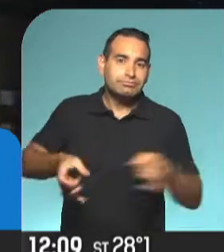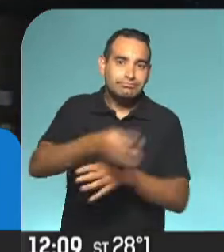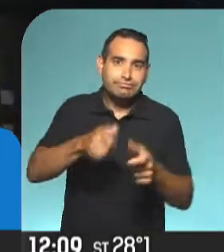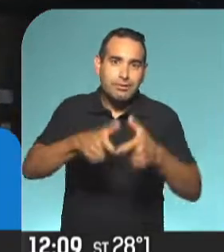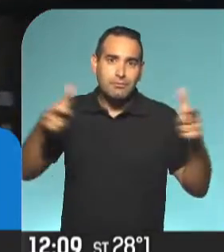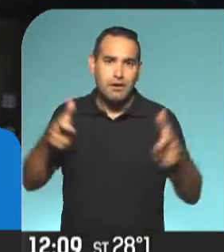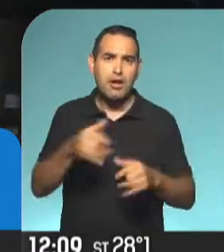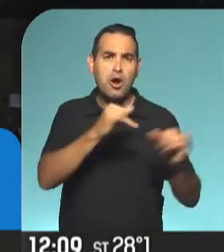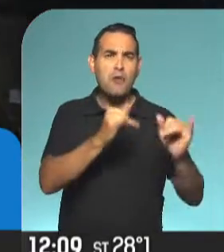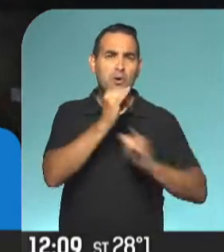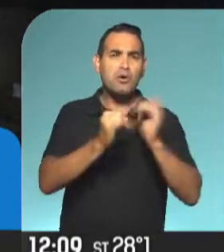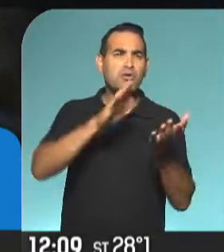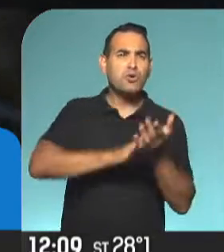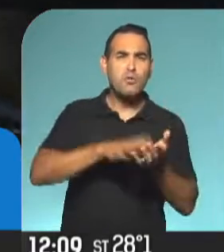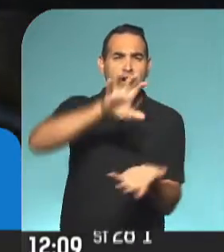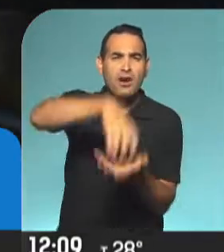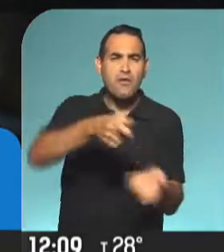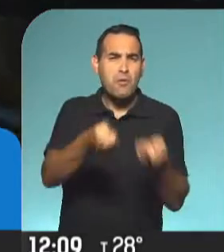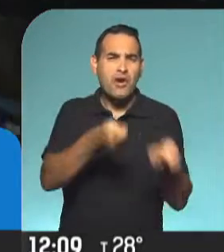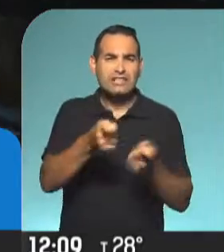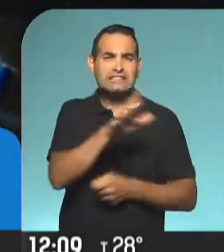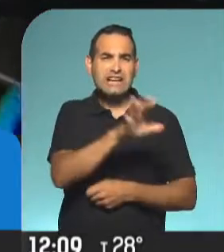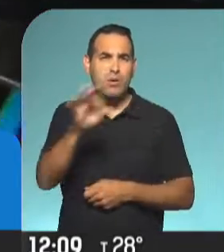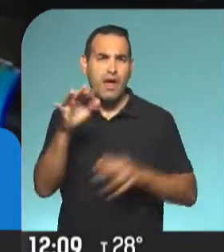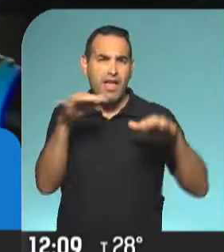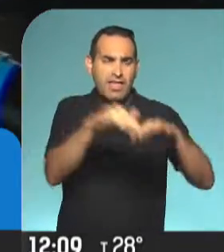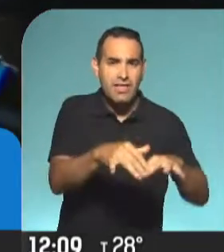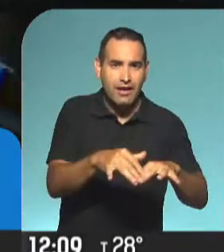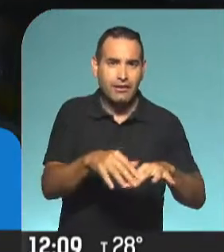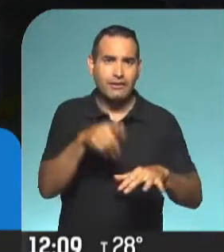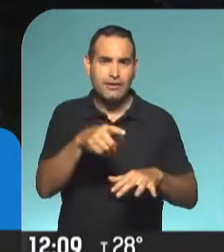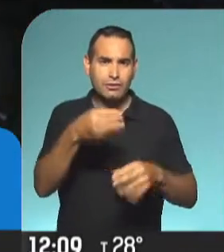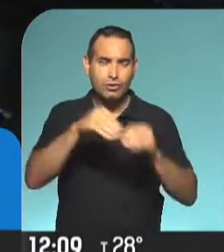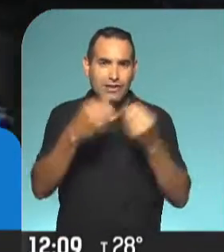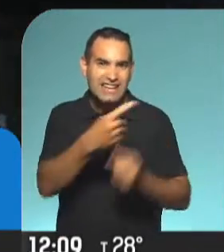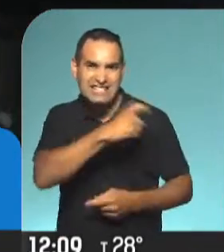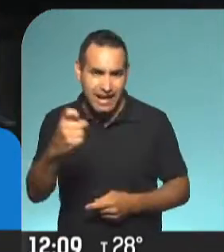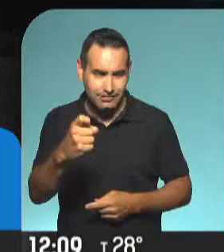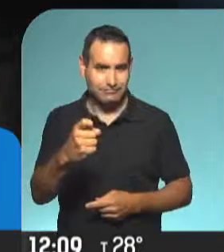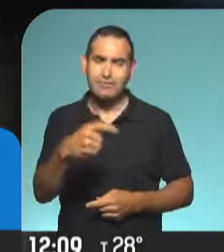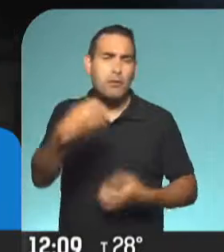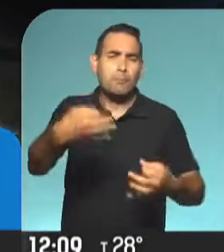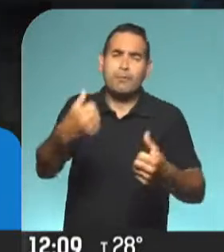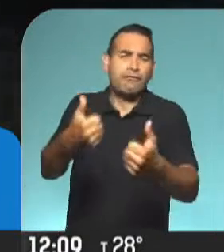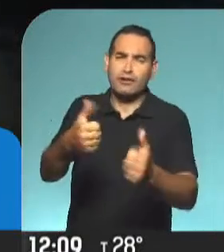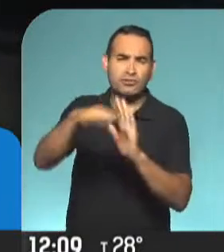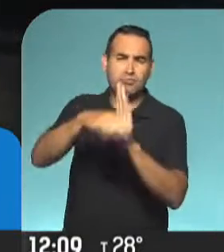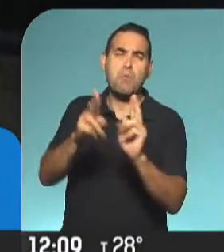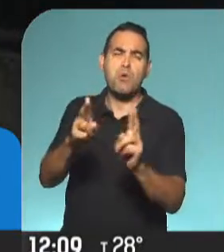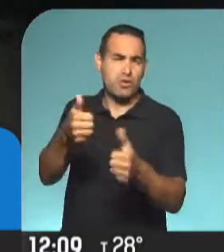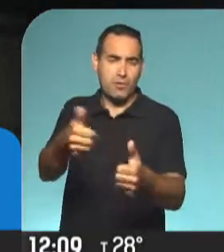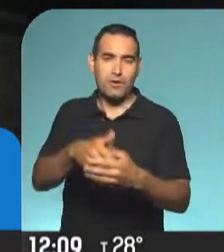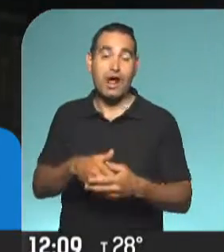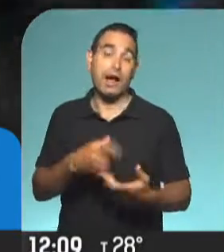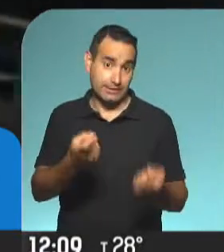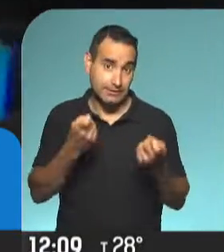pibe que salió a hablar del boliche, que eran 50 y lo habían encontrado 100, me parece perfecto. ¿Son necesarias,